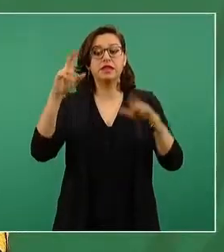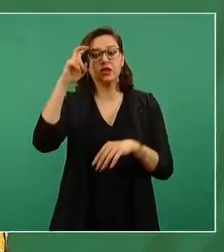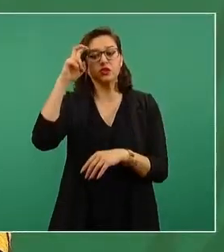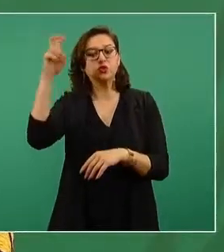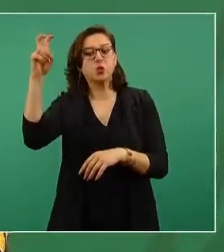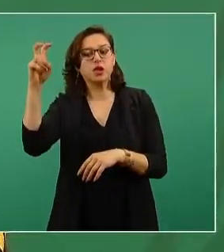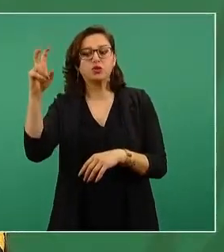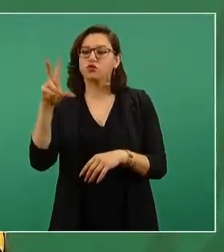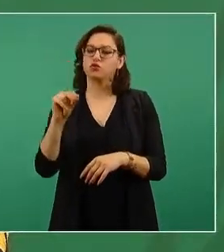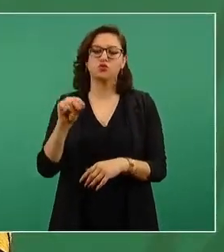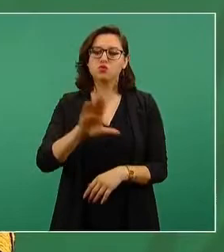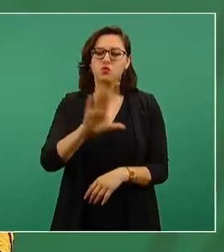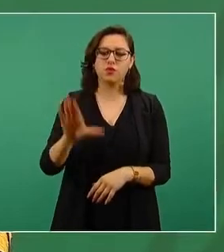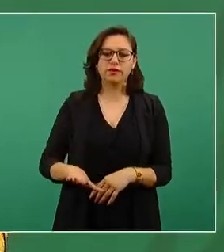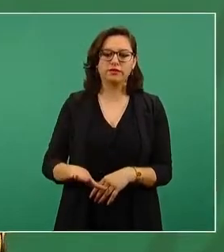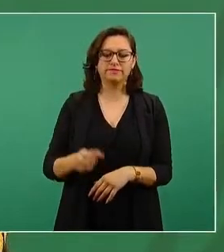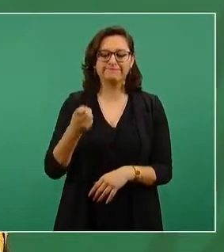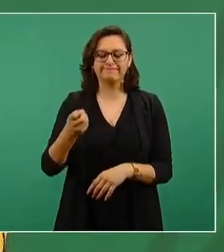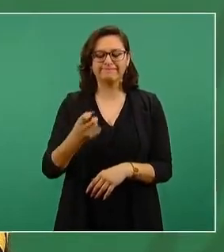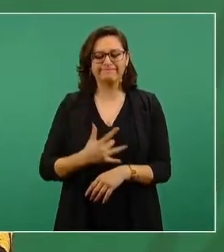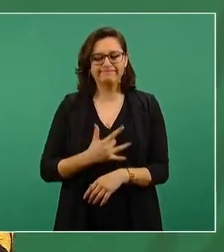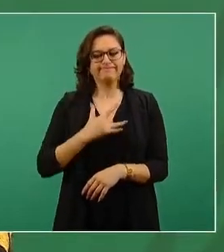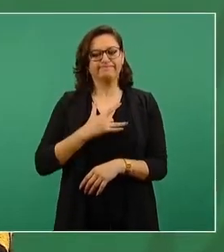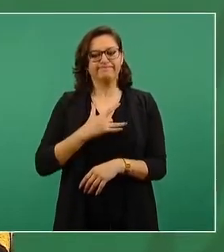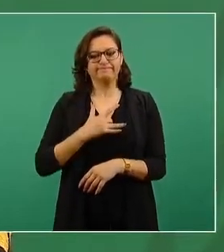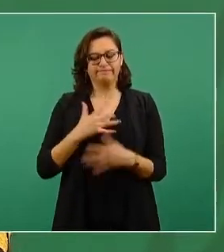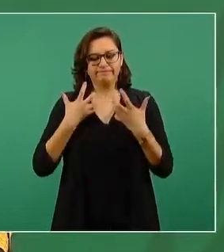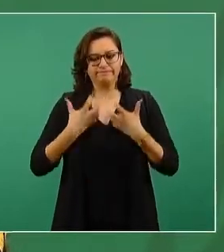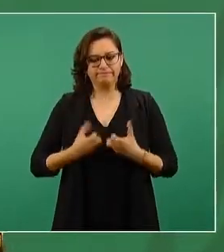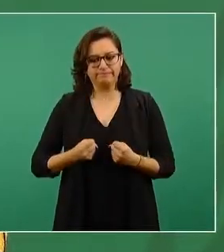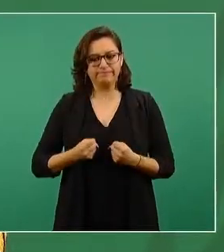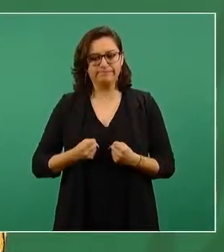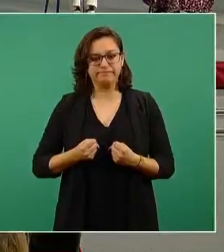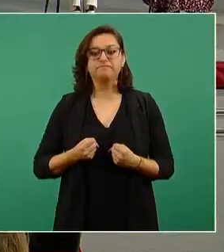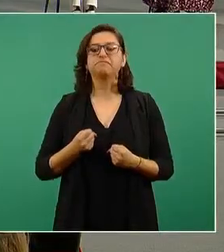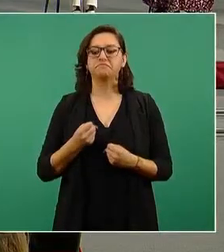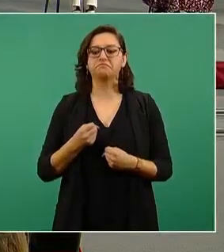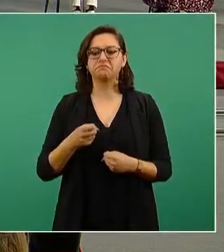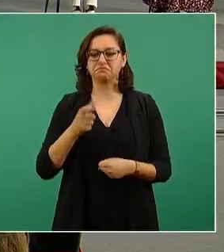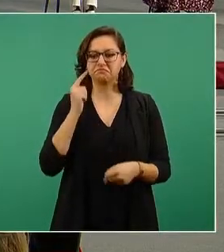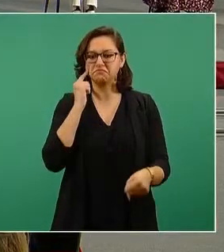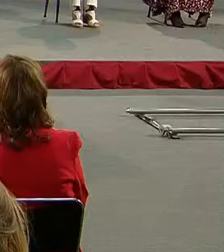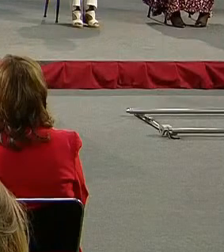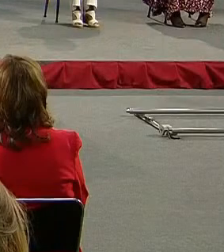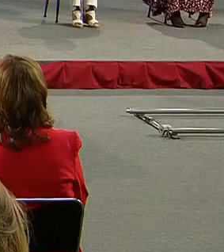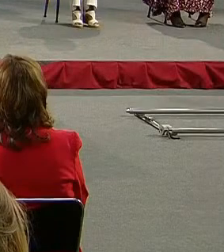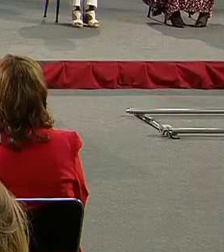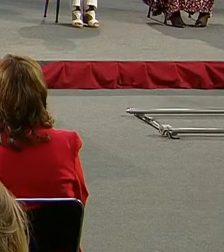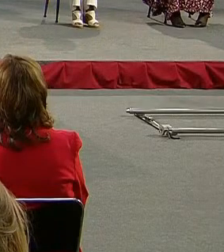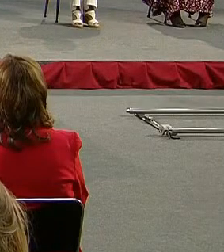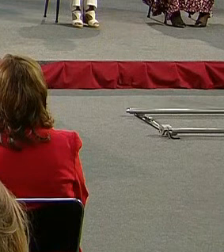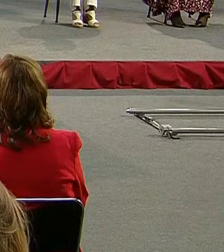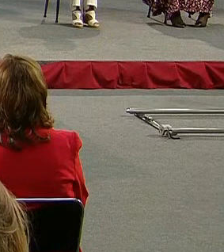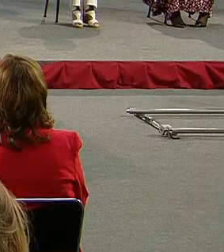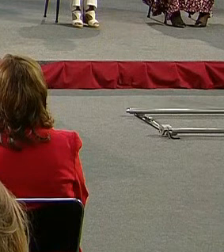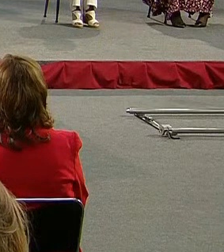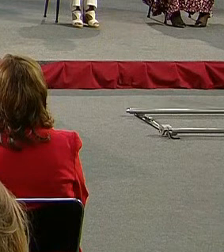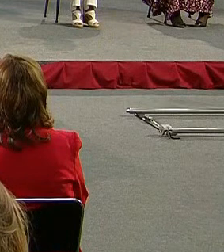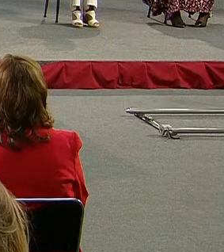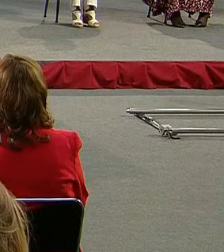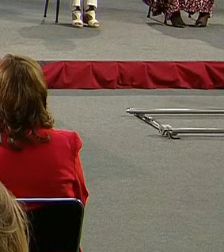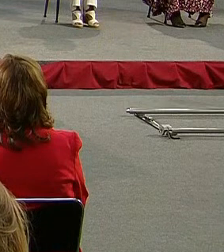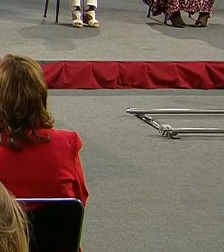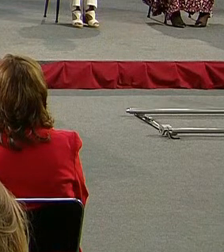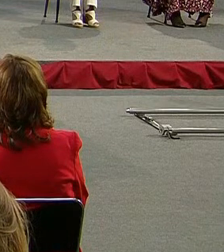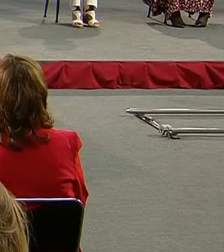ataúdes. Sabemos que es una realidad que nos duele, que la reconocemos y que vamos a cambiarla. También las juventudes hemos estado